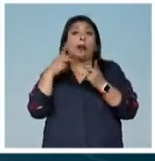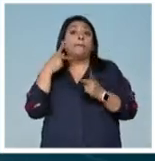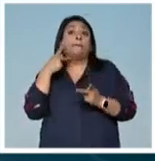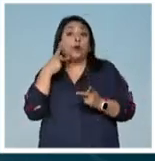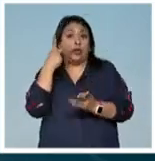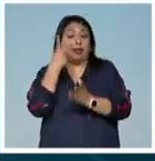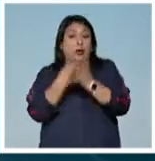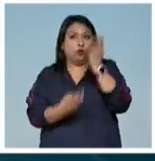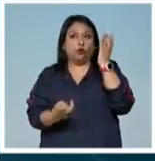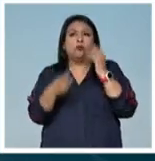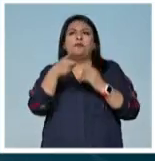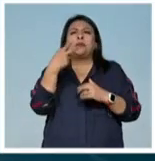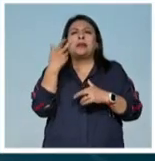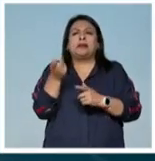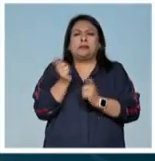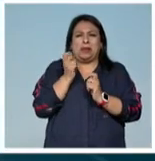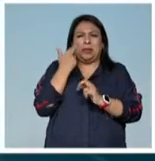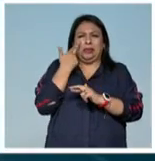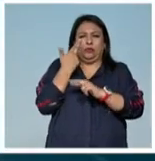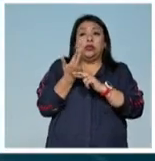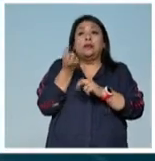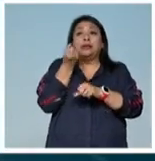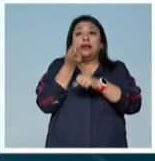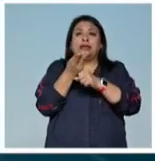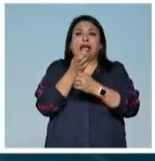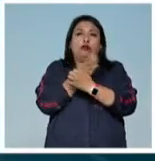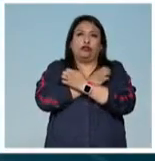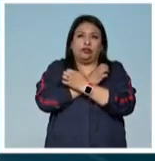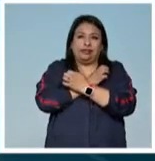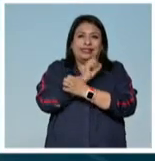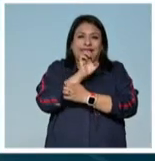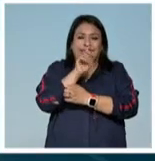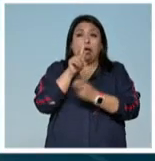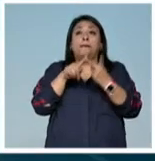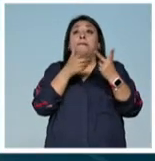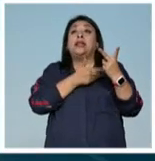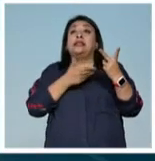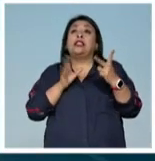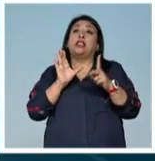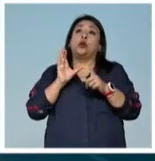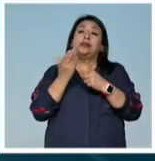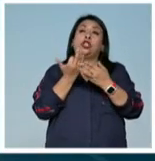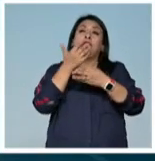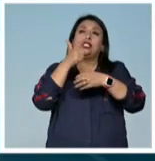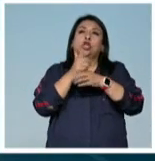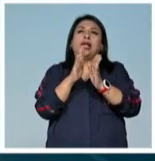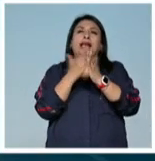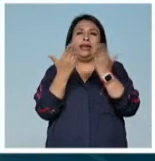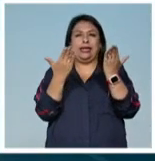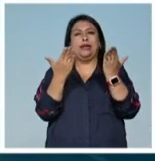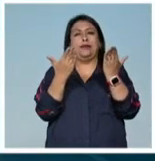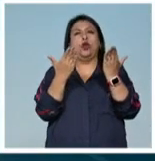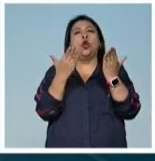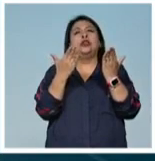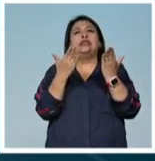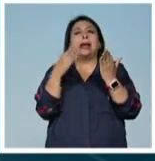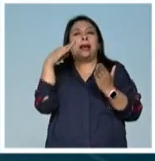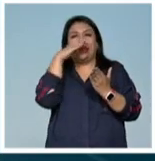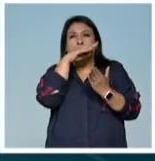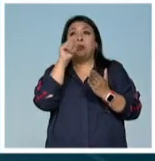política. Como funcionario, fue secretario de Educación Pública, presidente de la Comisión Nacional de los Libros de Texto Gratuitos